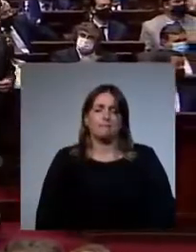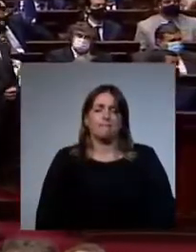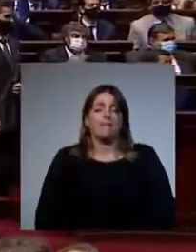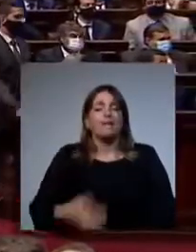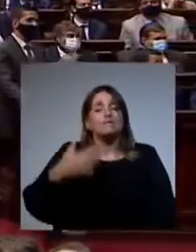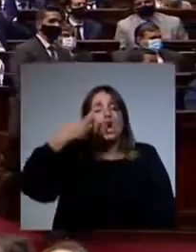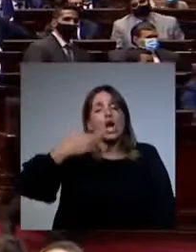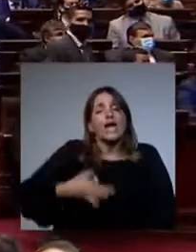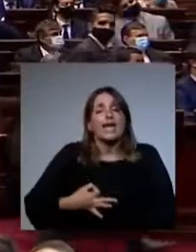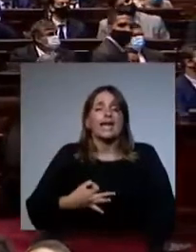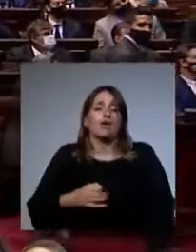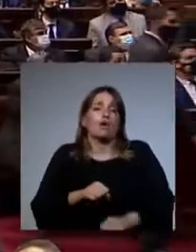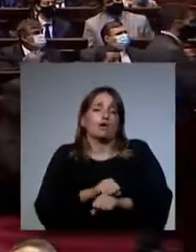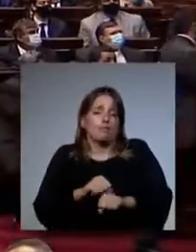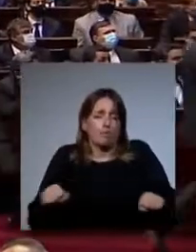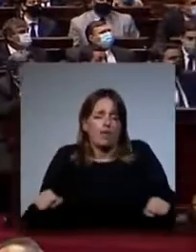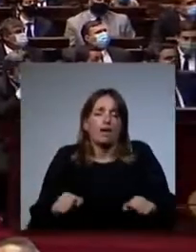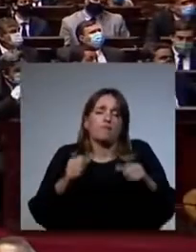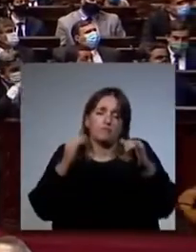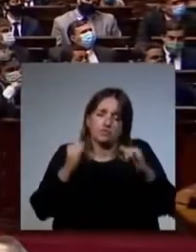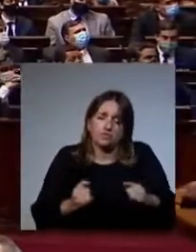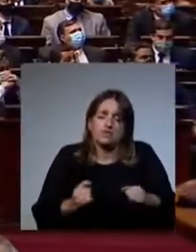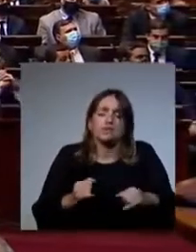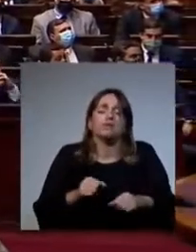Creo en la posibilidad de la construcción